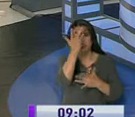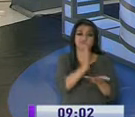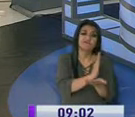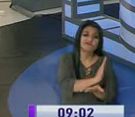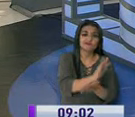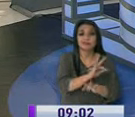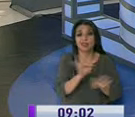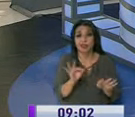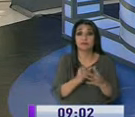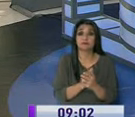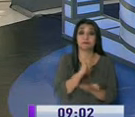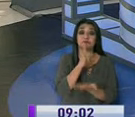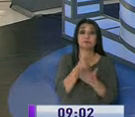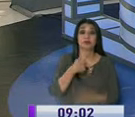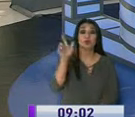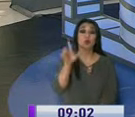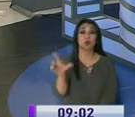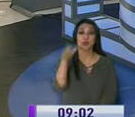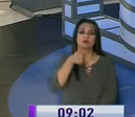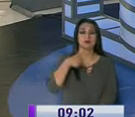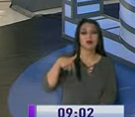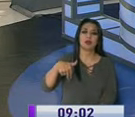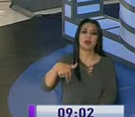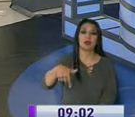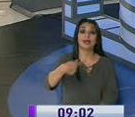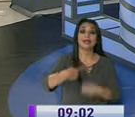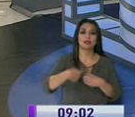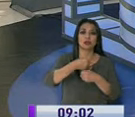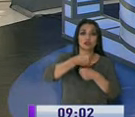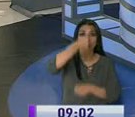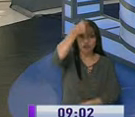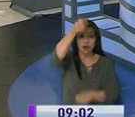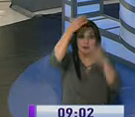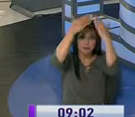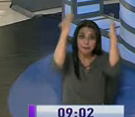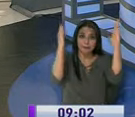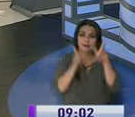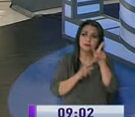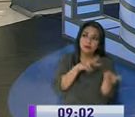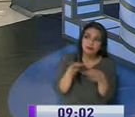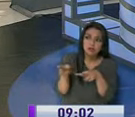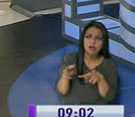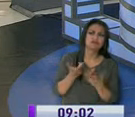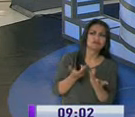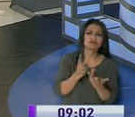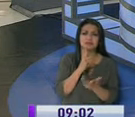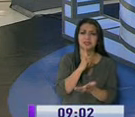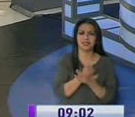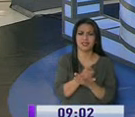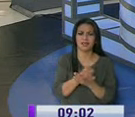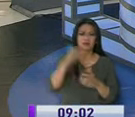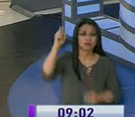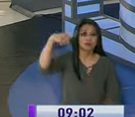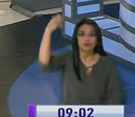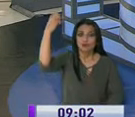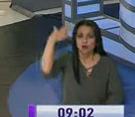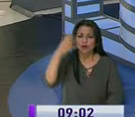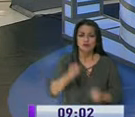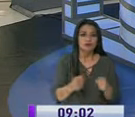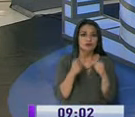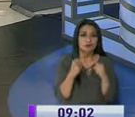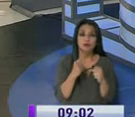que el lunes yo caminaba por Quito con sombrilla. Pero me quedan medio los bichos raros, ¿no? Con sombrilla, pues que sea tanto sol. Y